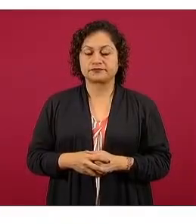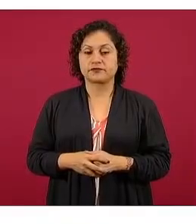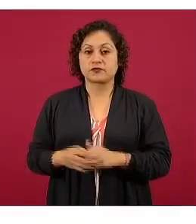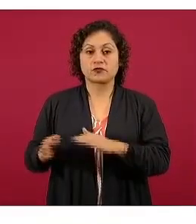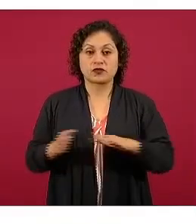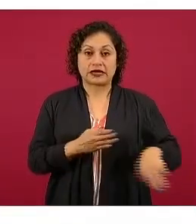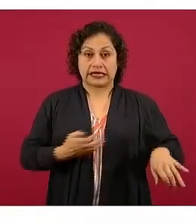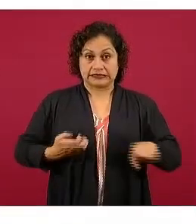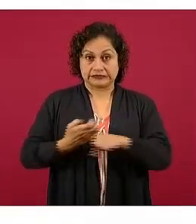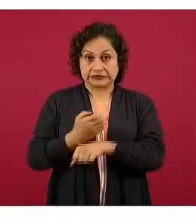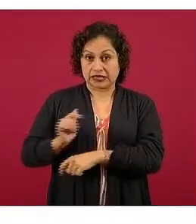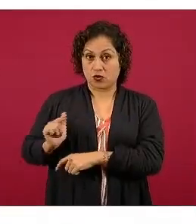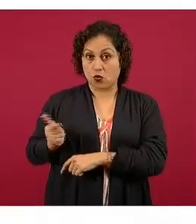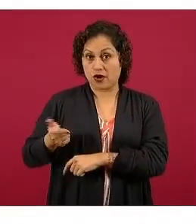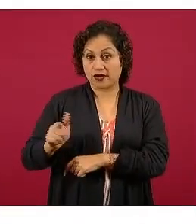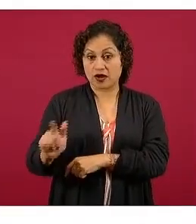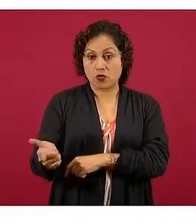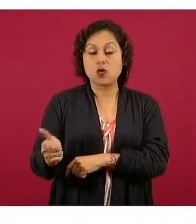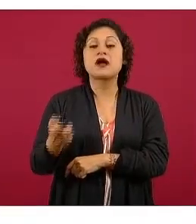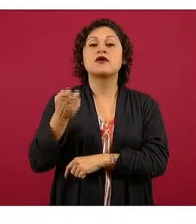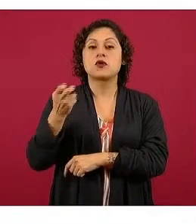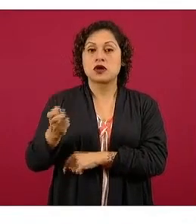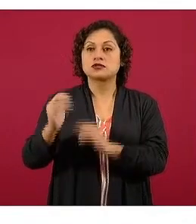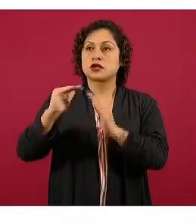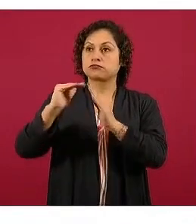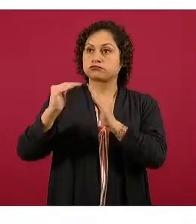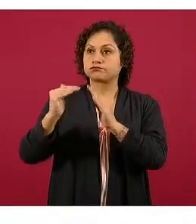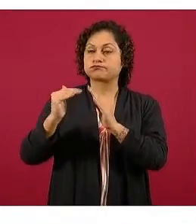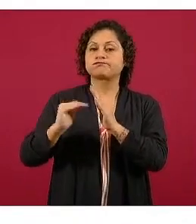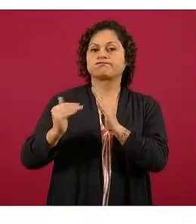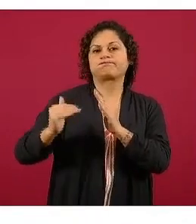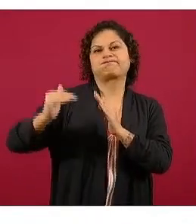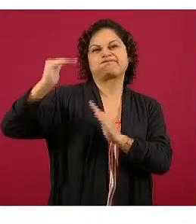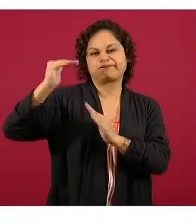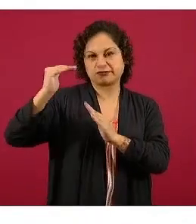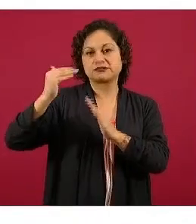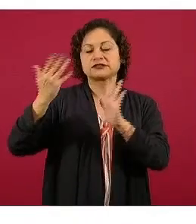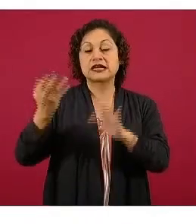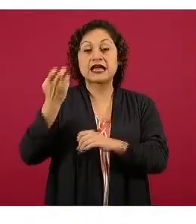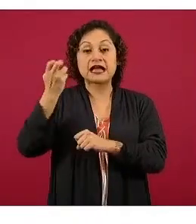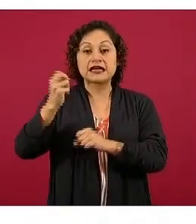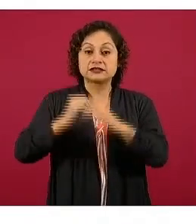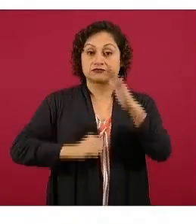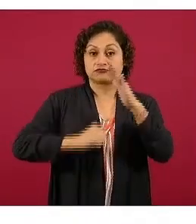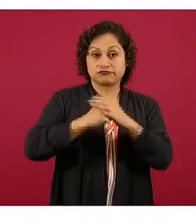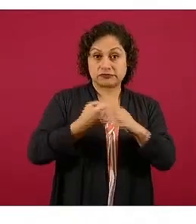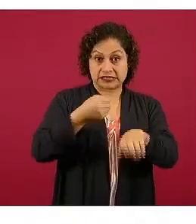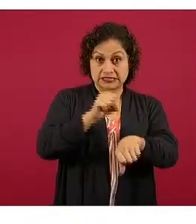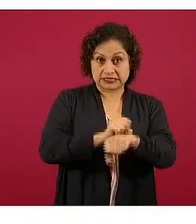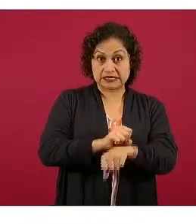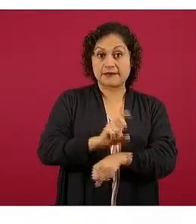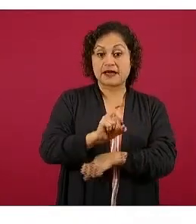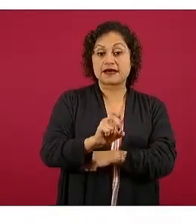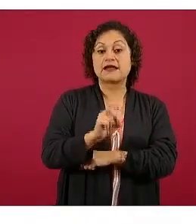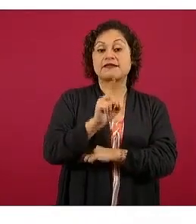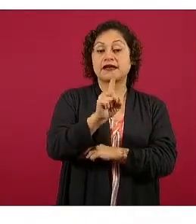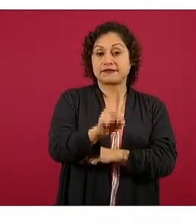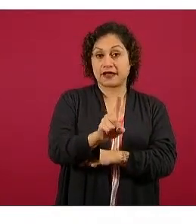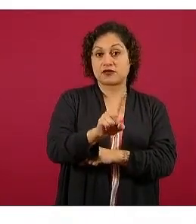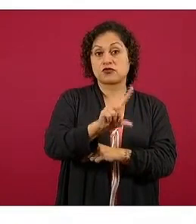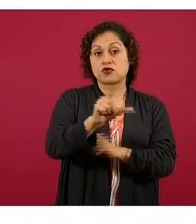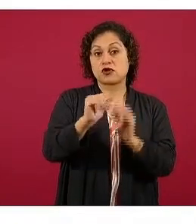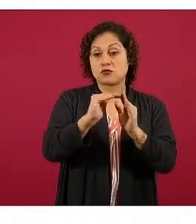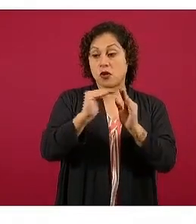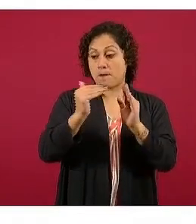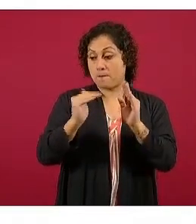El estado de Guanajuato es de los otros estados que han tenido un ascenso muy importante después de un pico muy claro hasta la semana 31 y después de haber descendido